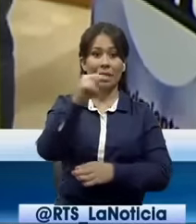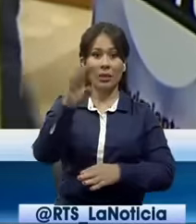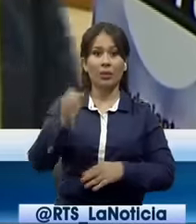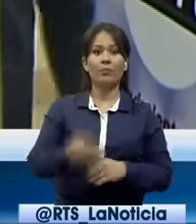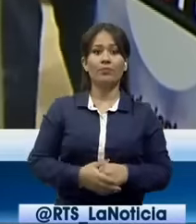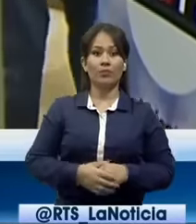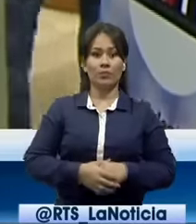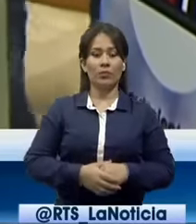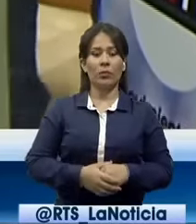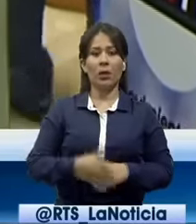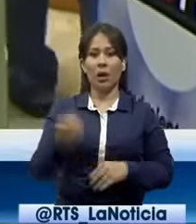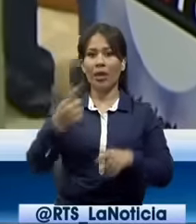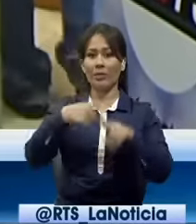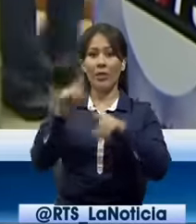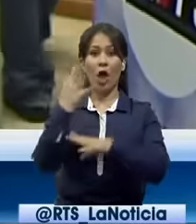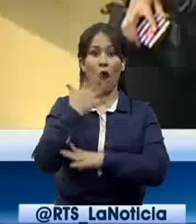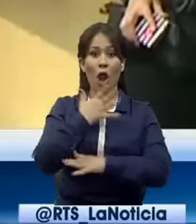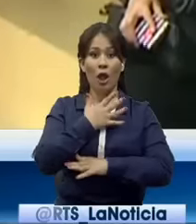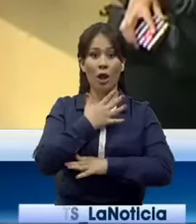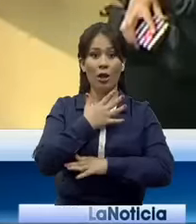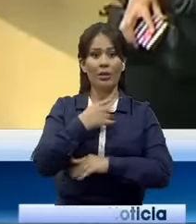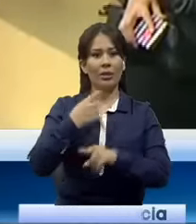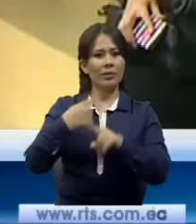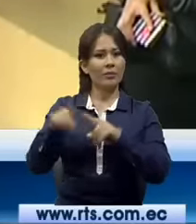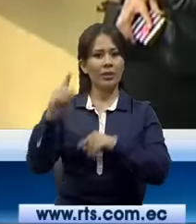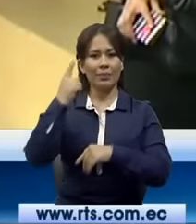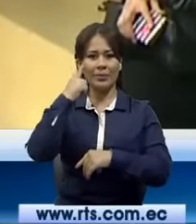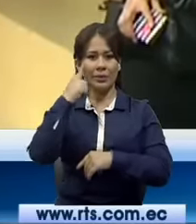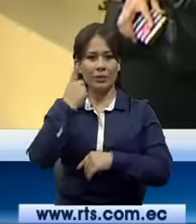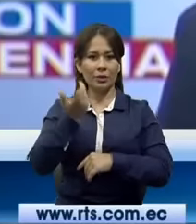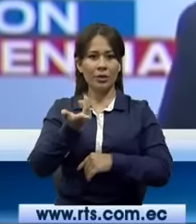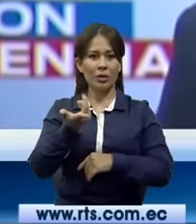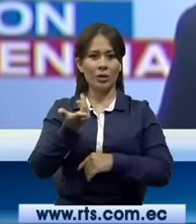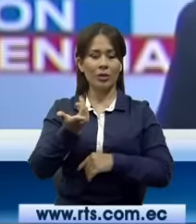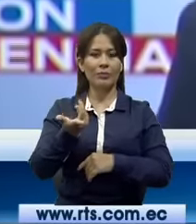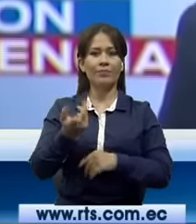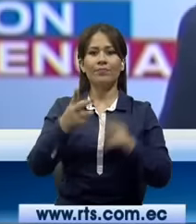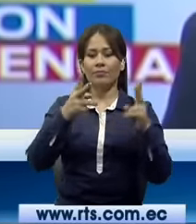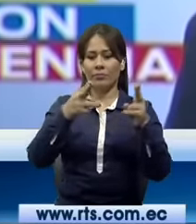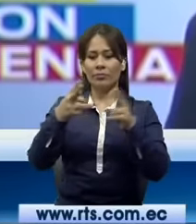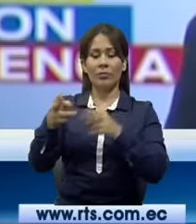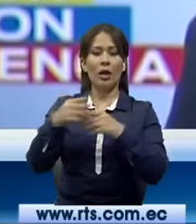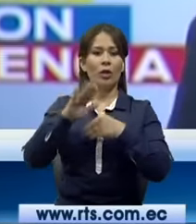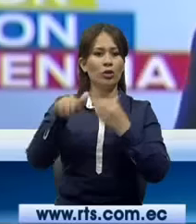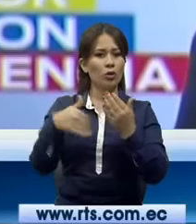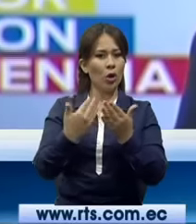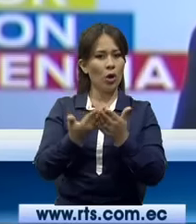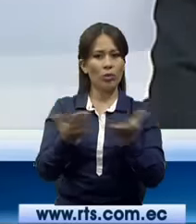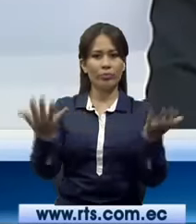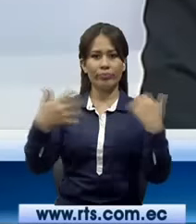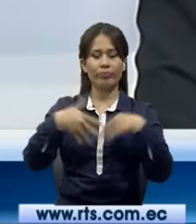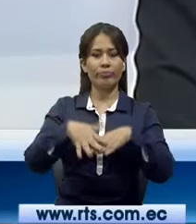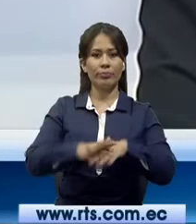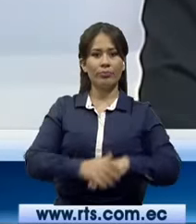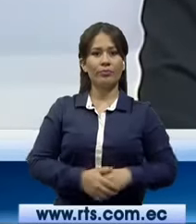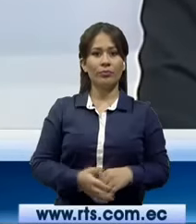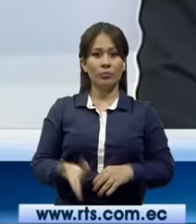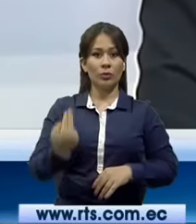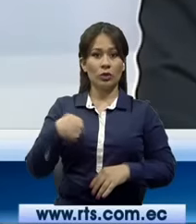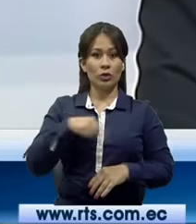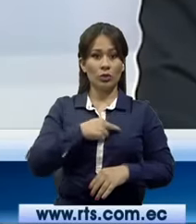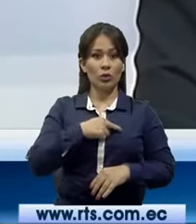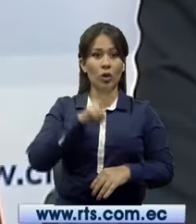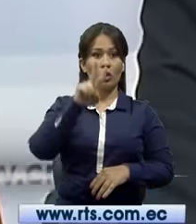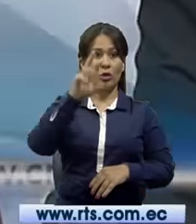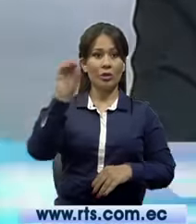sin distinción de colores o sin sabores. La misma pluralidad que han aplicado, dice Pozo. Hemos dado de baja más de